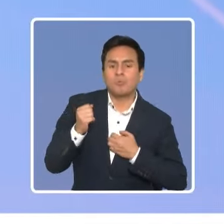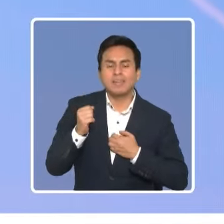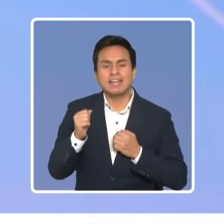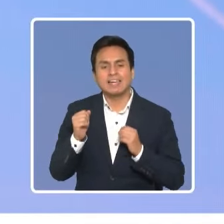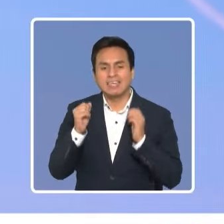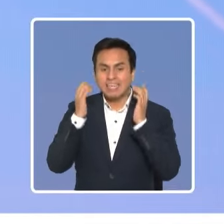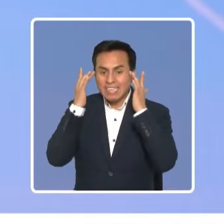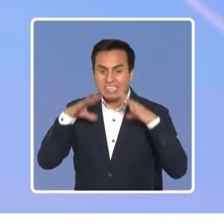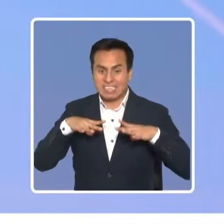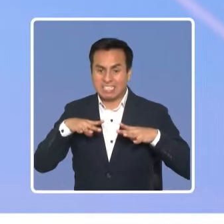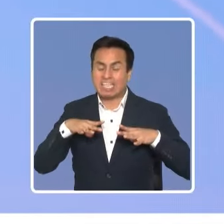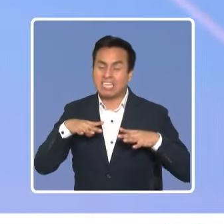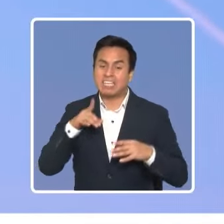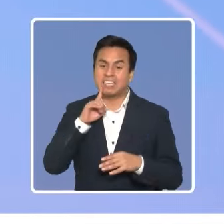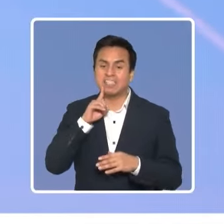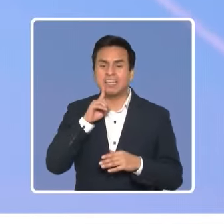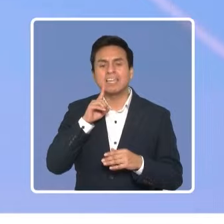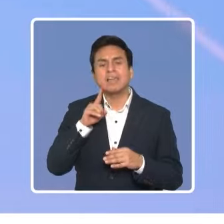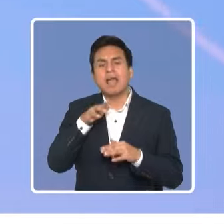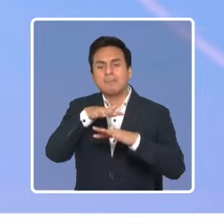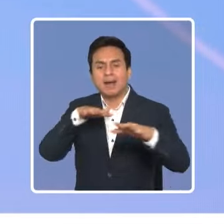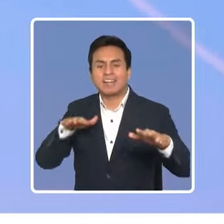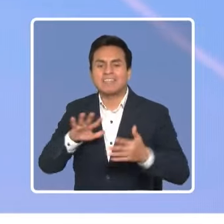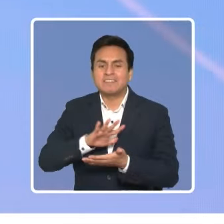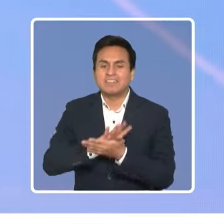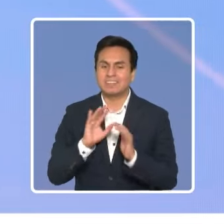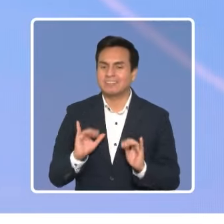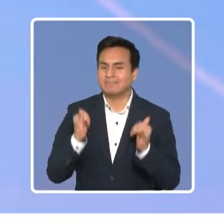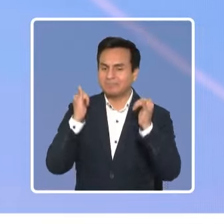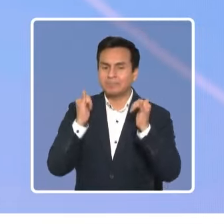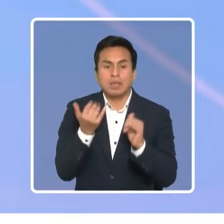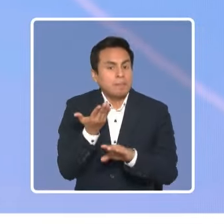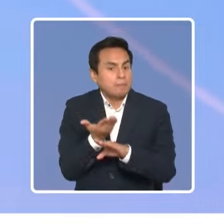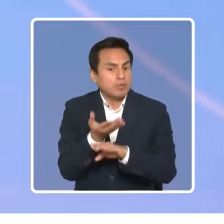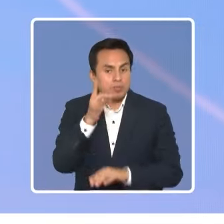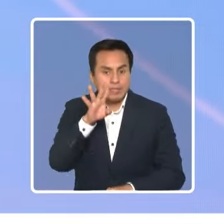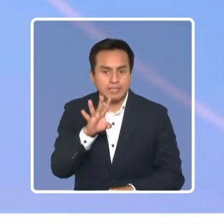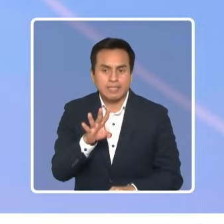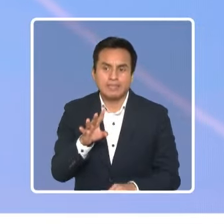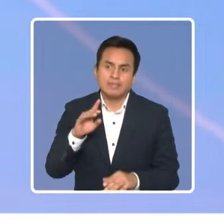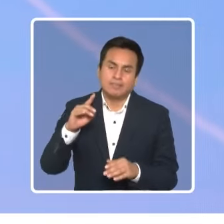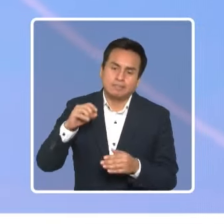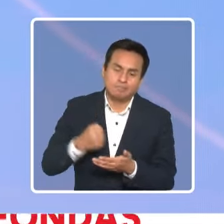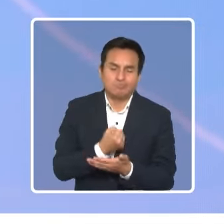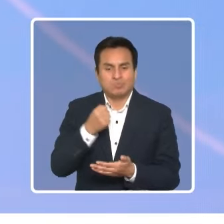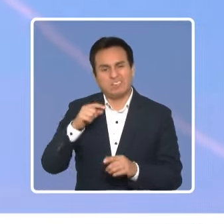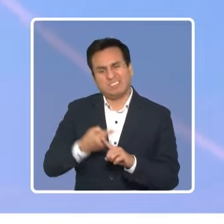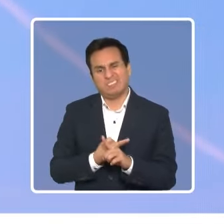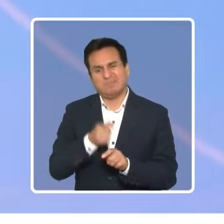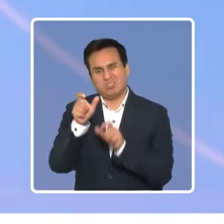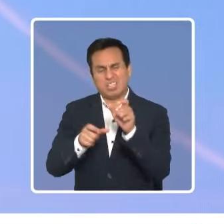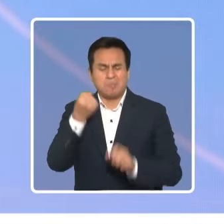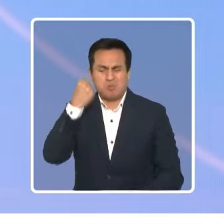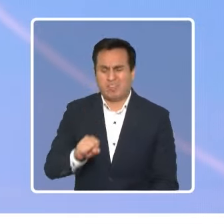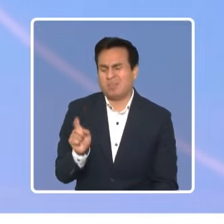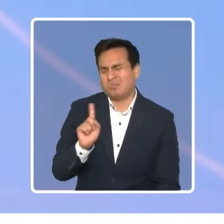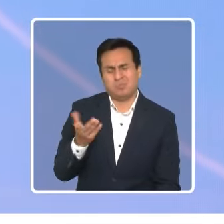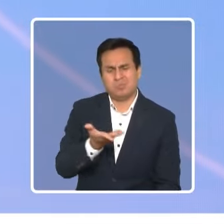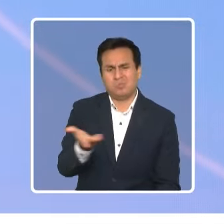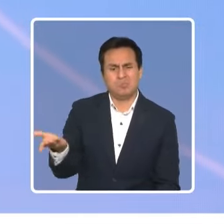dicha y alegría manifiesta. Solo les pido por la cresta que no se pongan